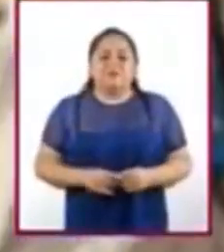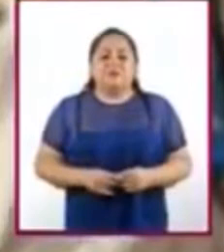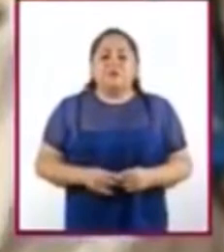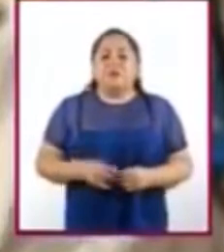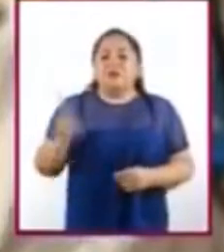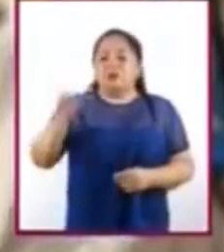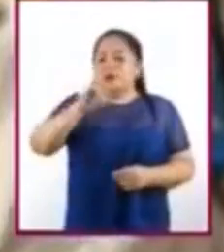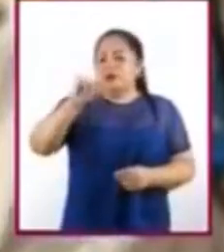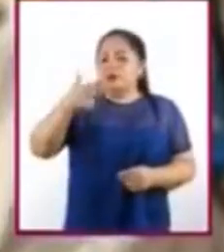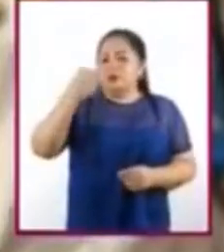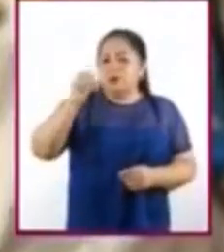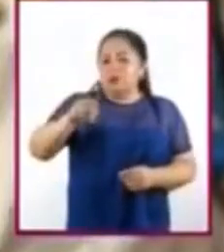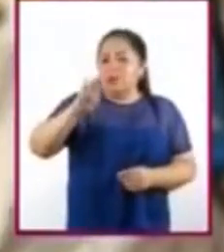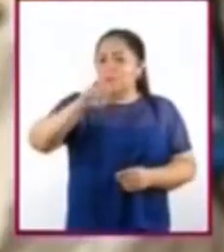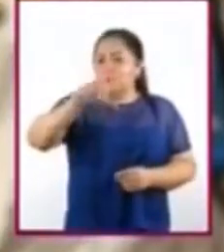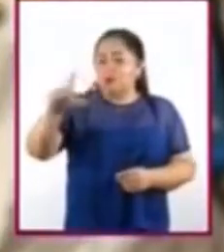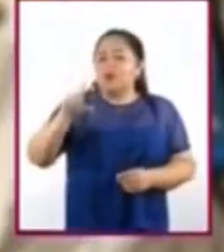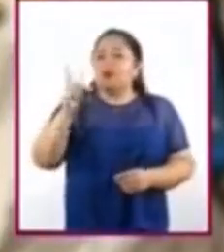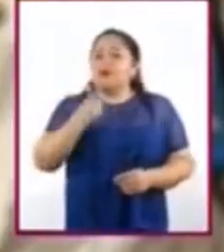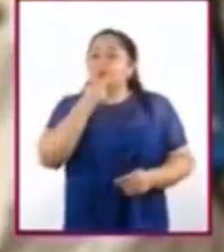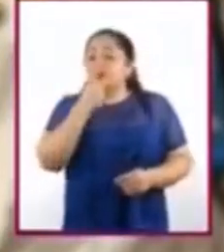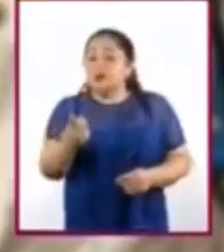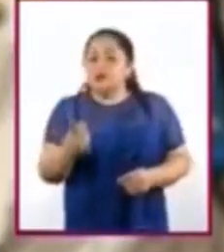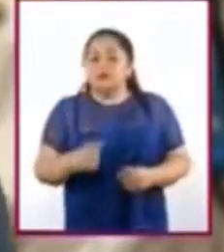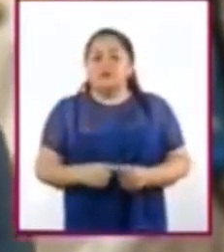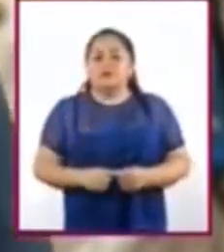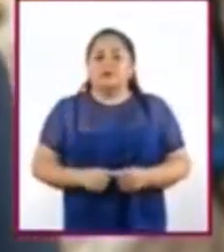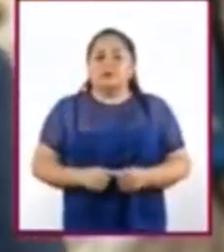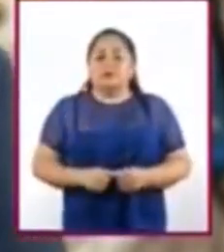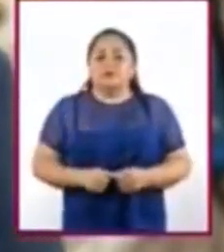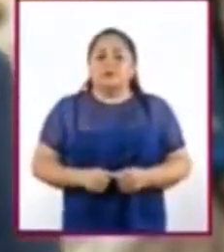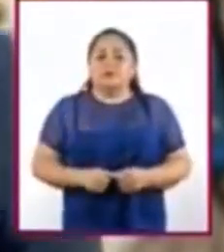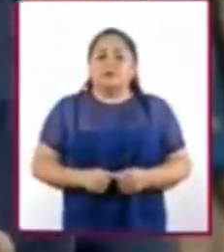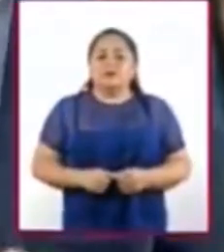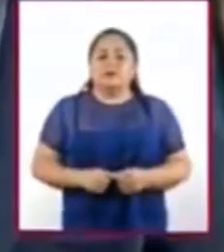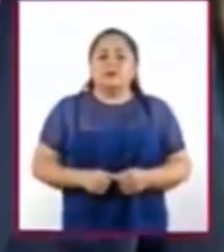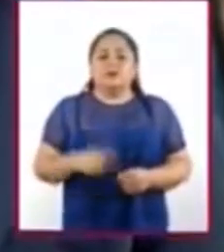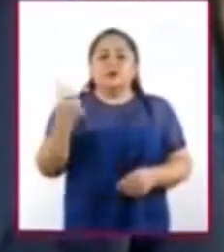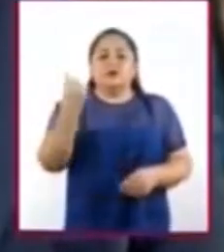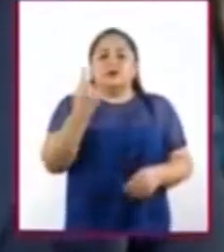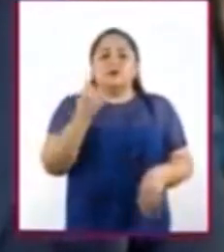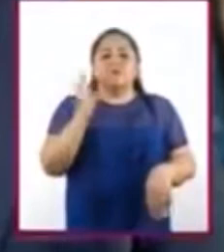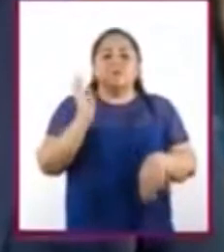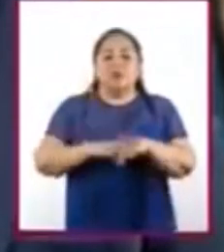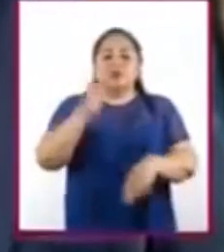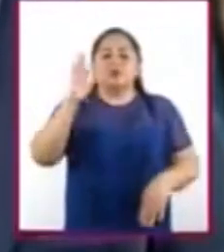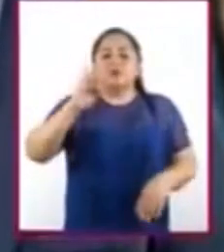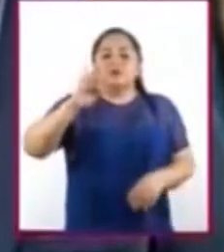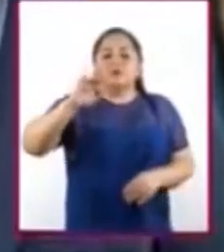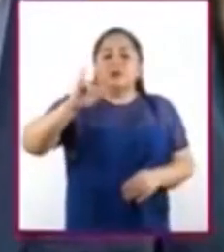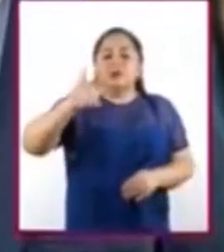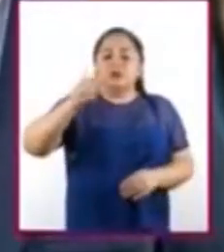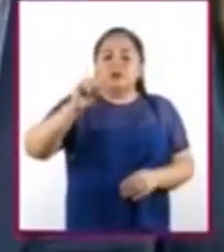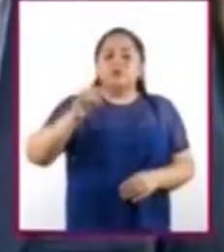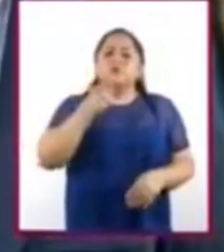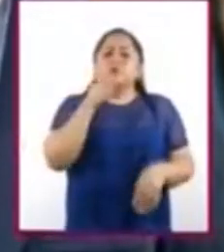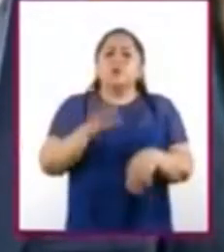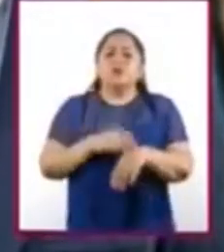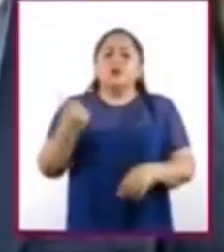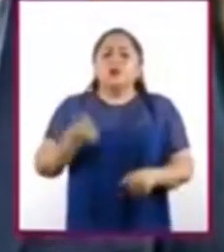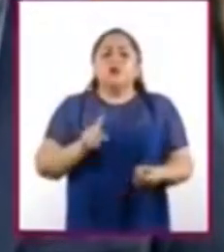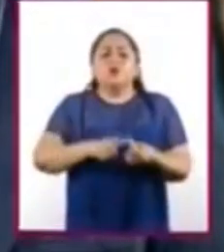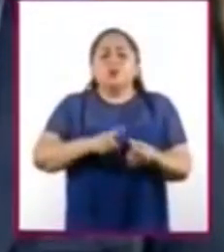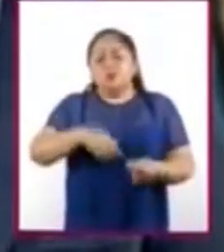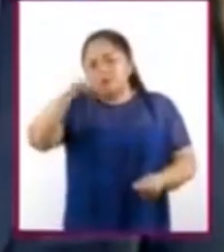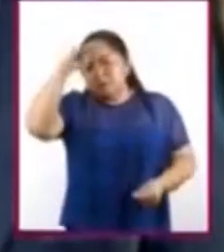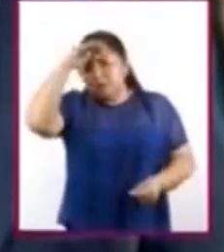John Bull dice: ¿qué más frigaces? ¿Por qué? ¿Dónde